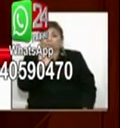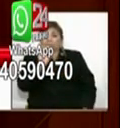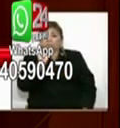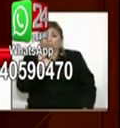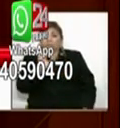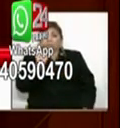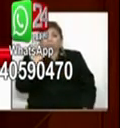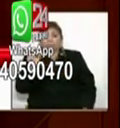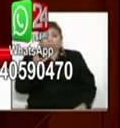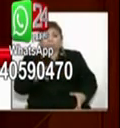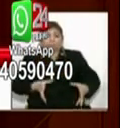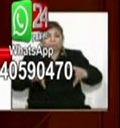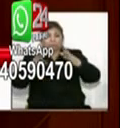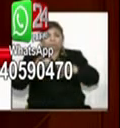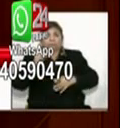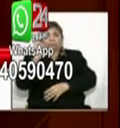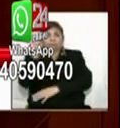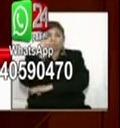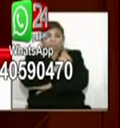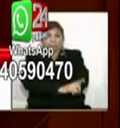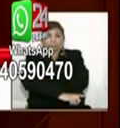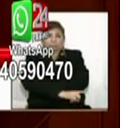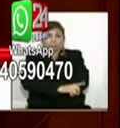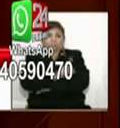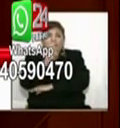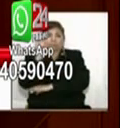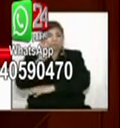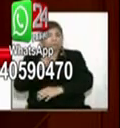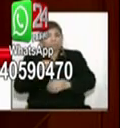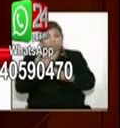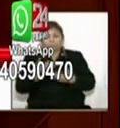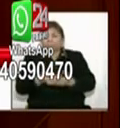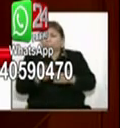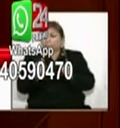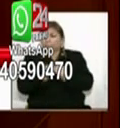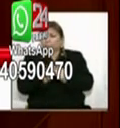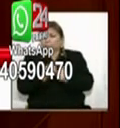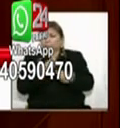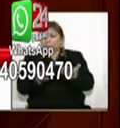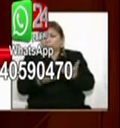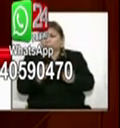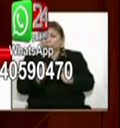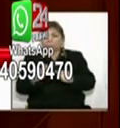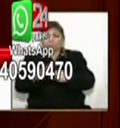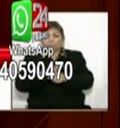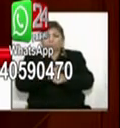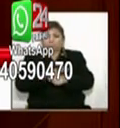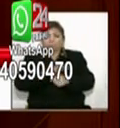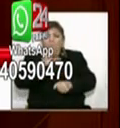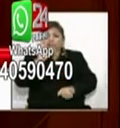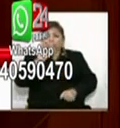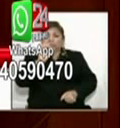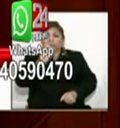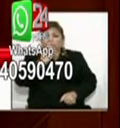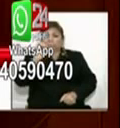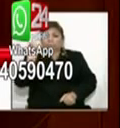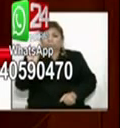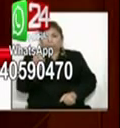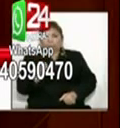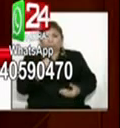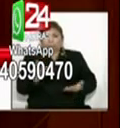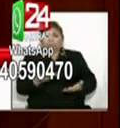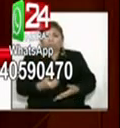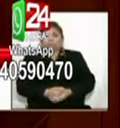109.32 toneladas por día de oxígeno medicinal, con lo cual se cubre el 90% del déficit del